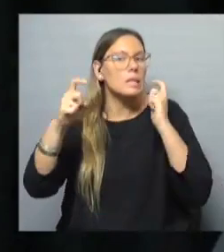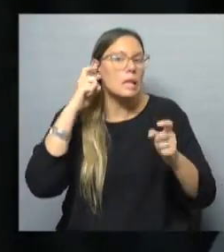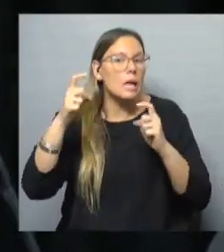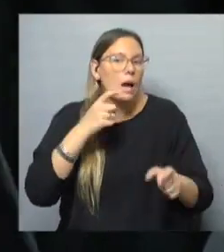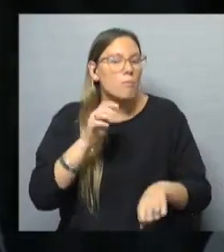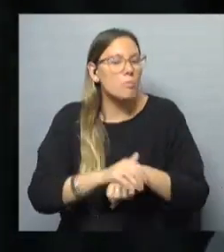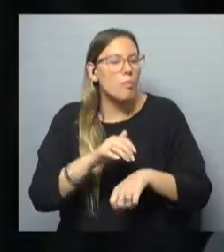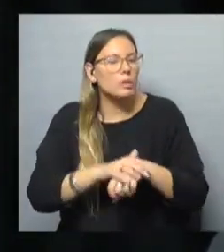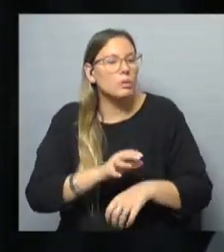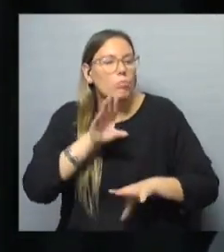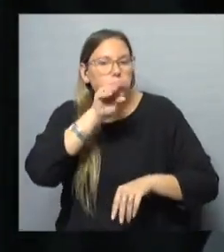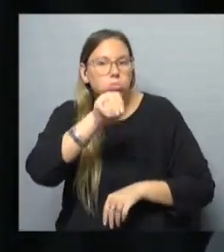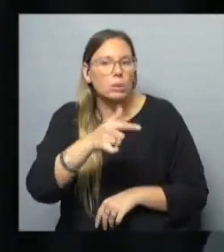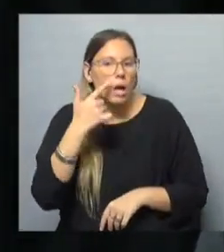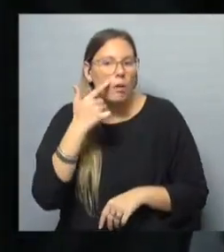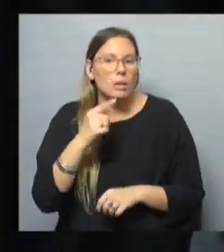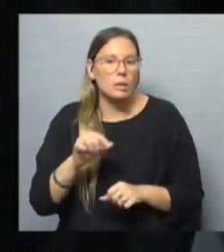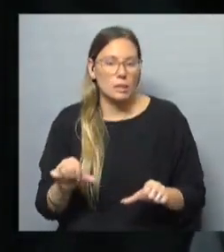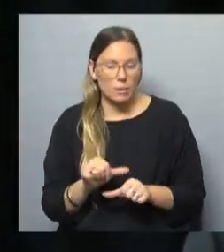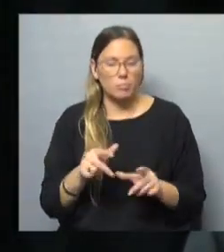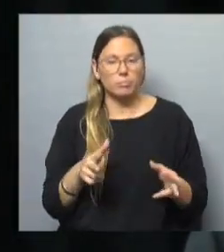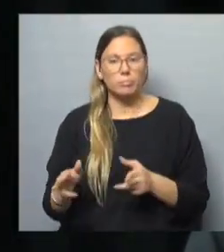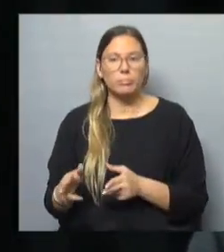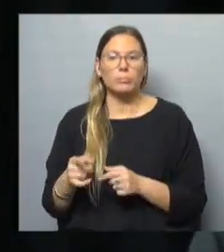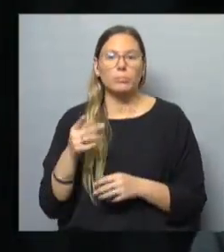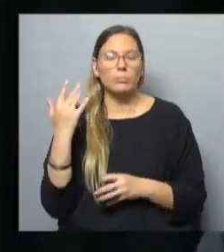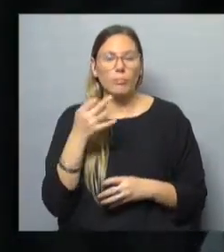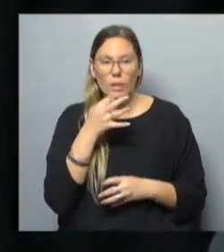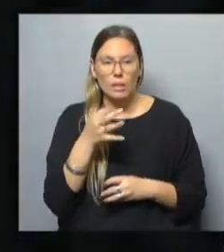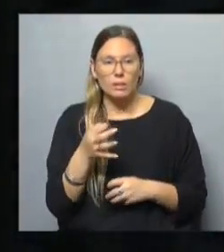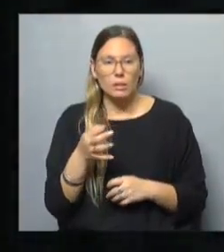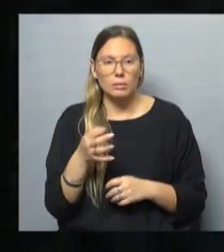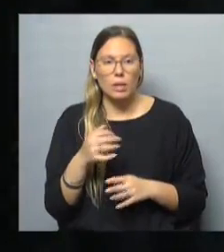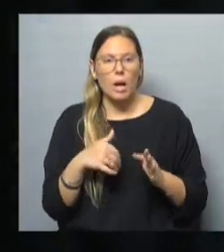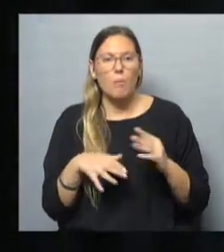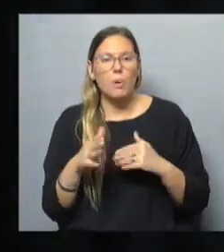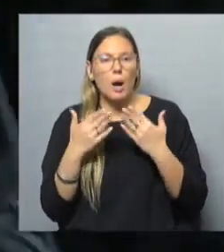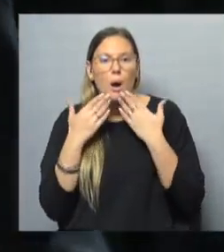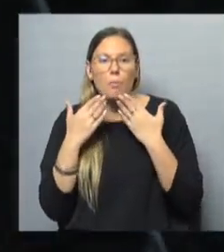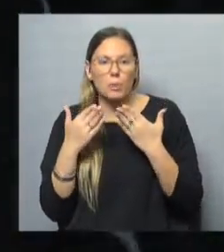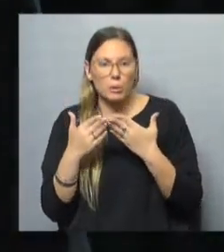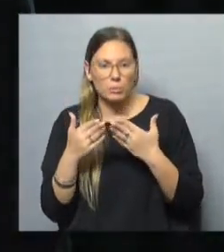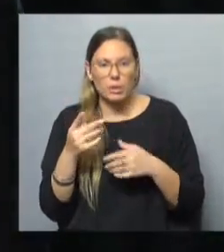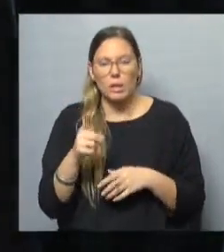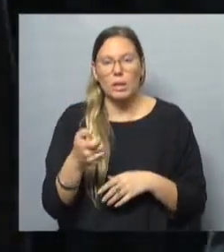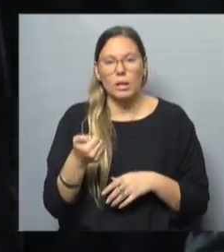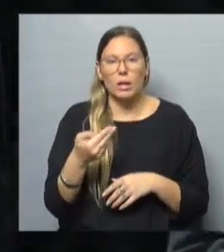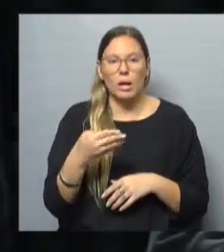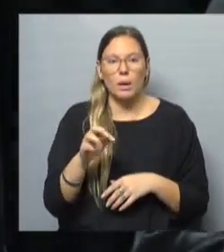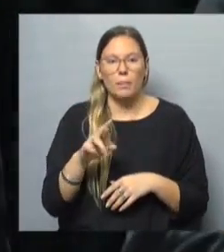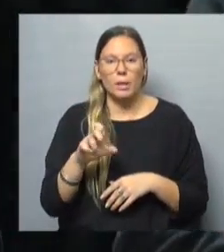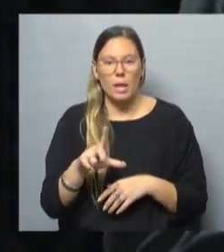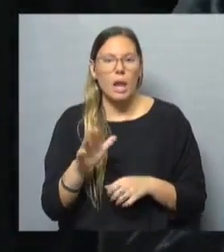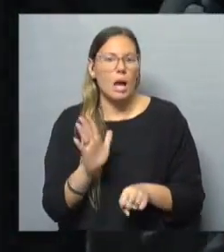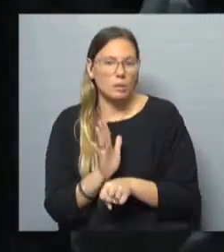para que improvisen en el momento y así poder llegar a cabo las escenas. Bien, vos decías recién, bueno, eso capaz que es algo más para preguntarle a Gabriel, por ejemplo, que va a estar